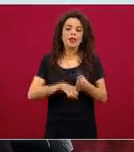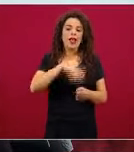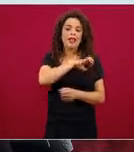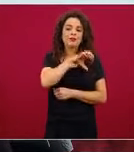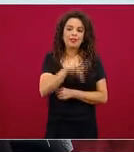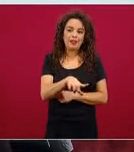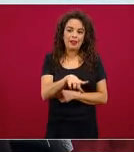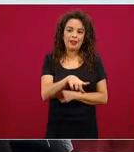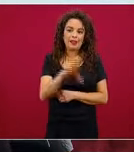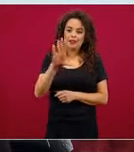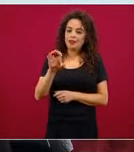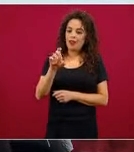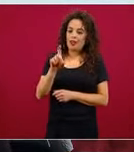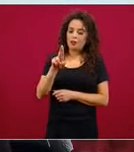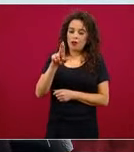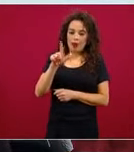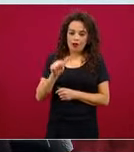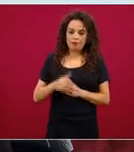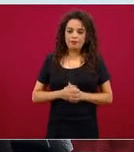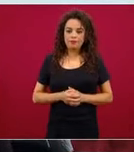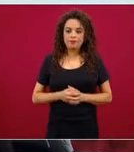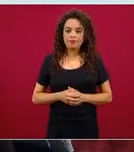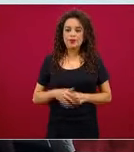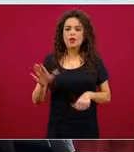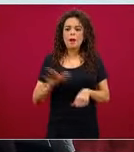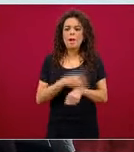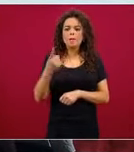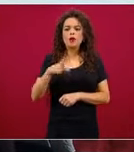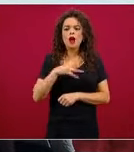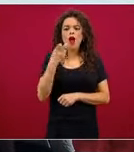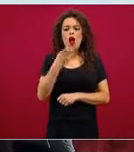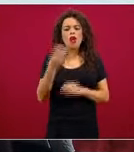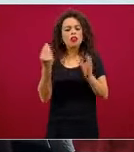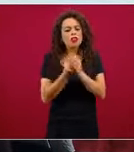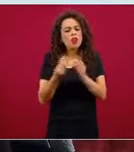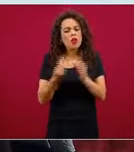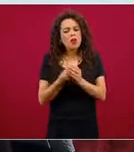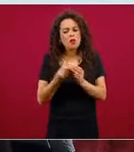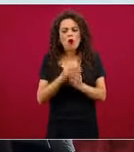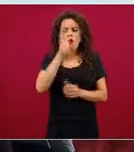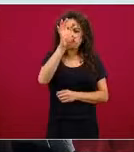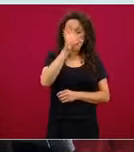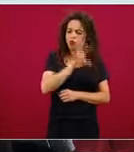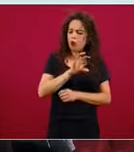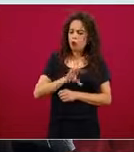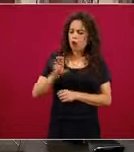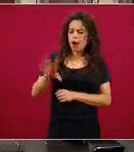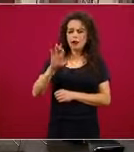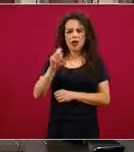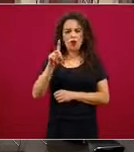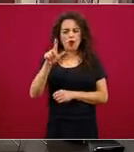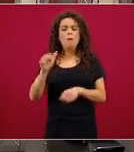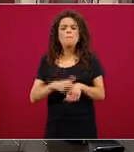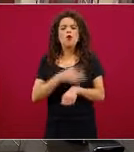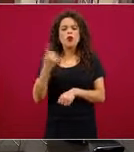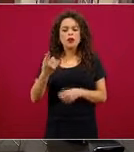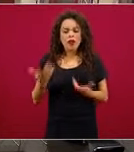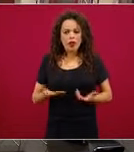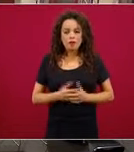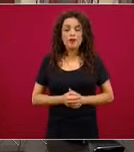qué se conformaron así? ¿Por qué hay estas tipologías y por qué estas células? Porque el personal que